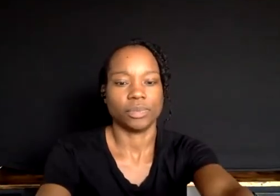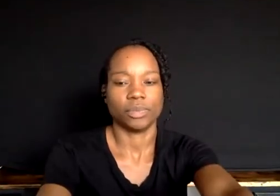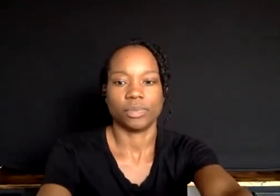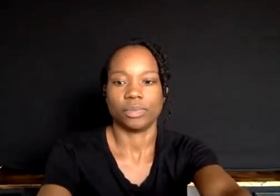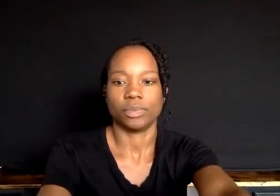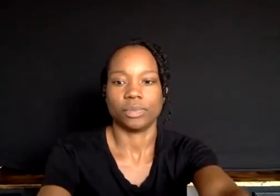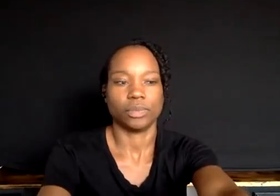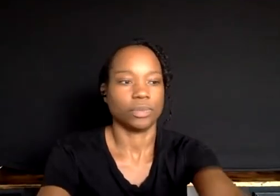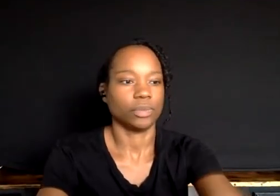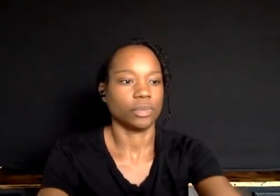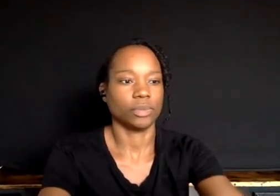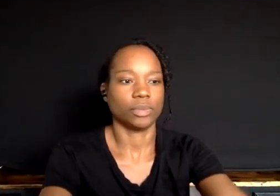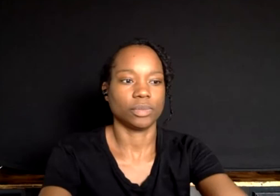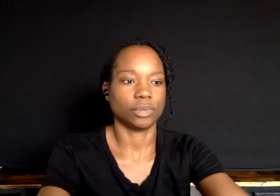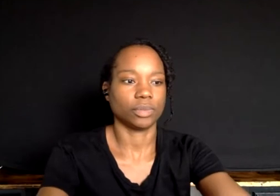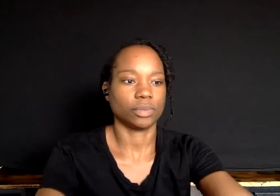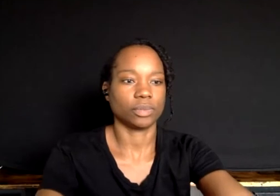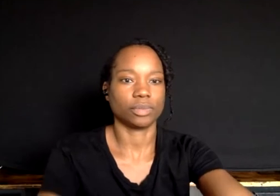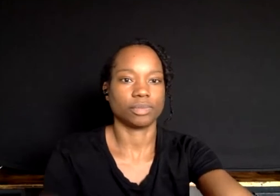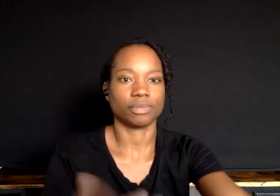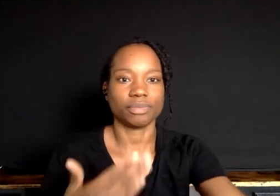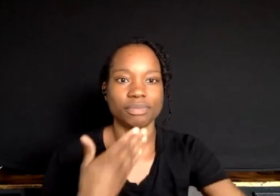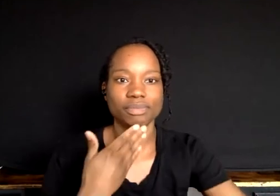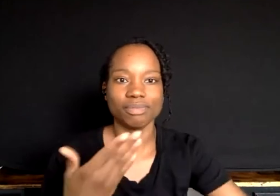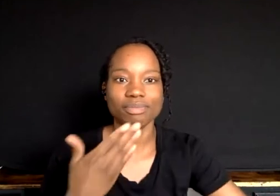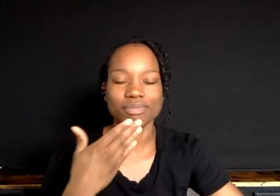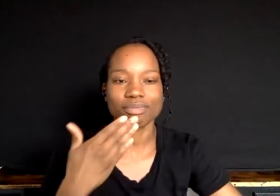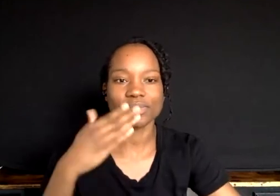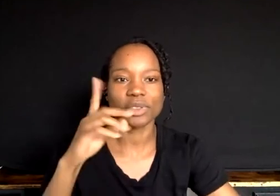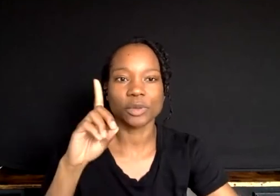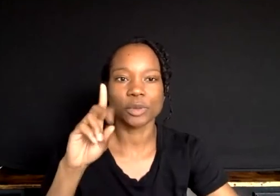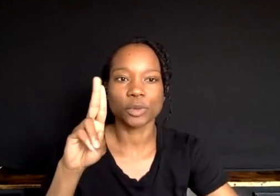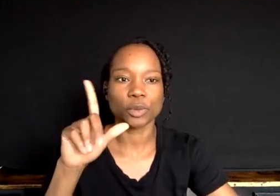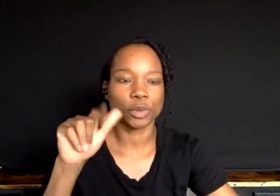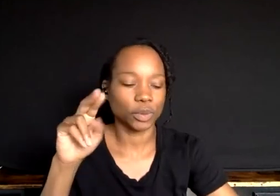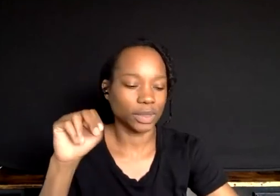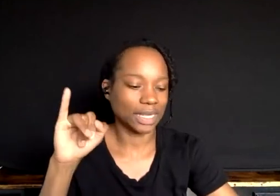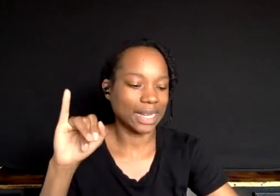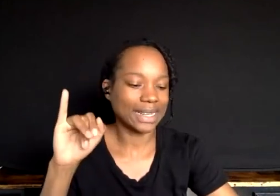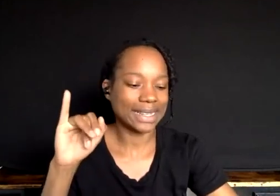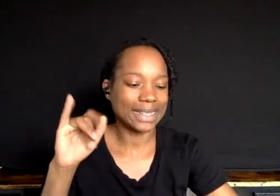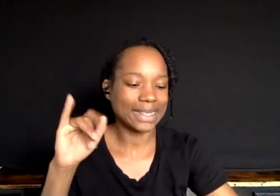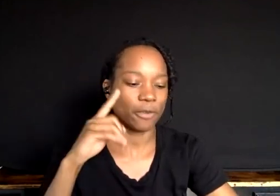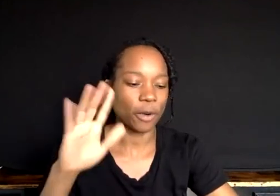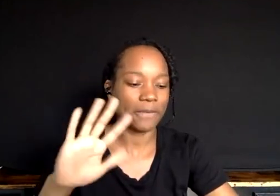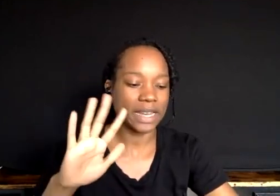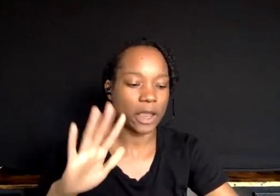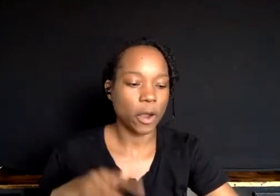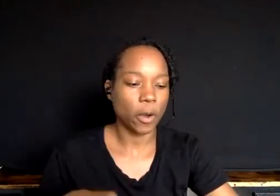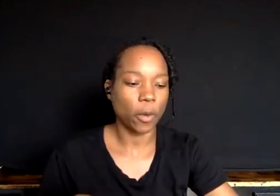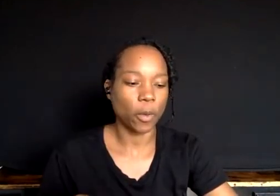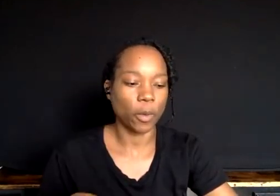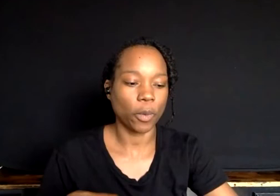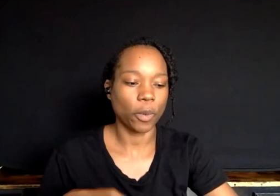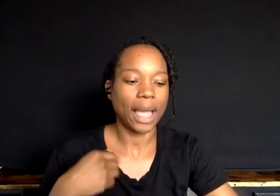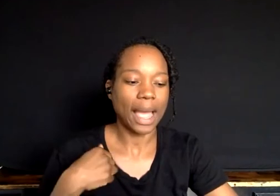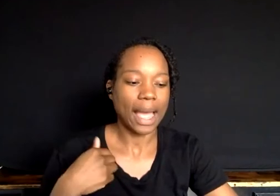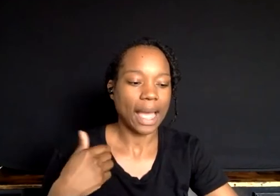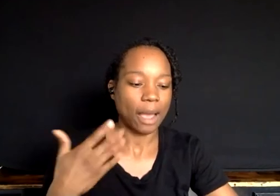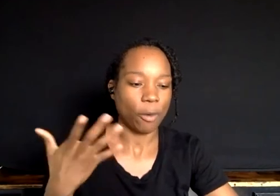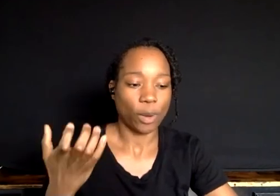Okay, thanks very much, Dulani, for the... Okay, muchas gracias, Dulani, por el video.